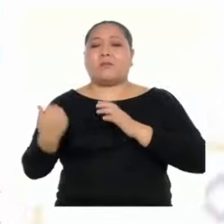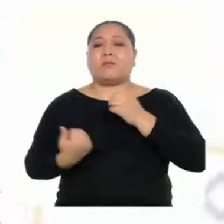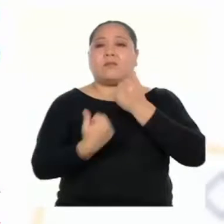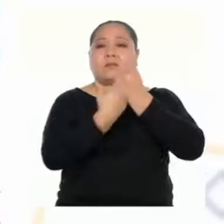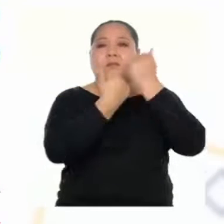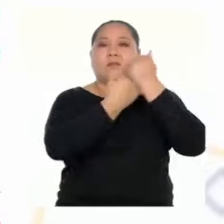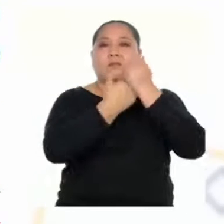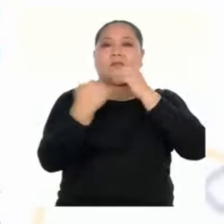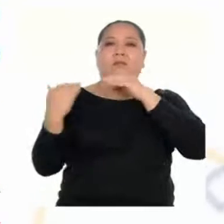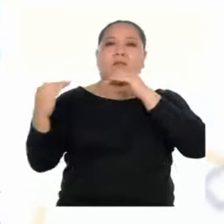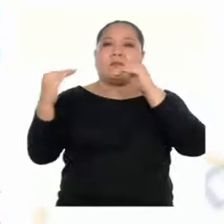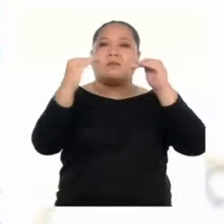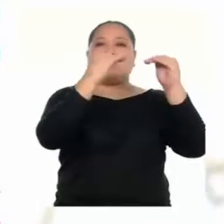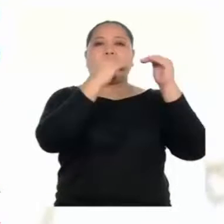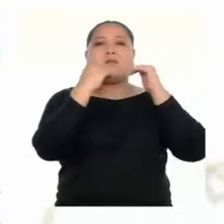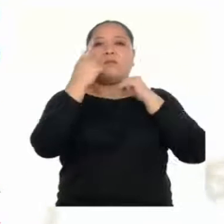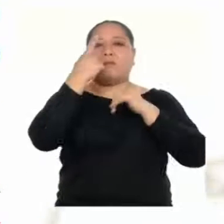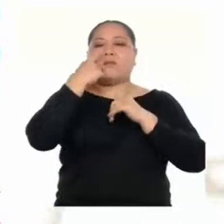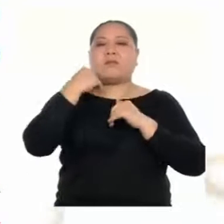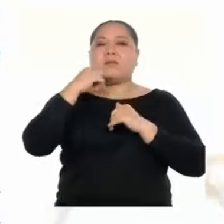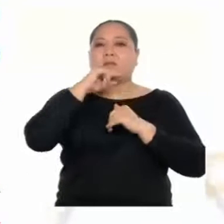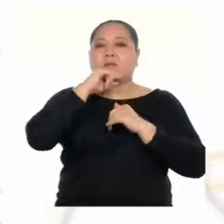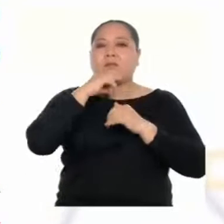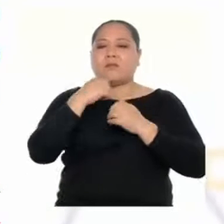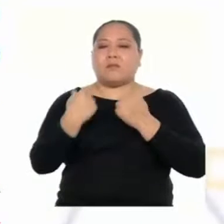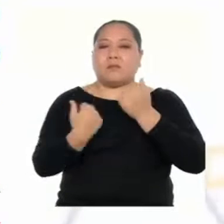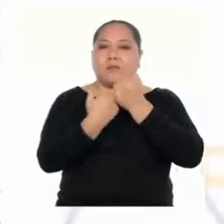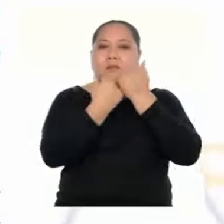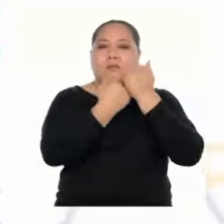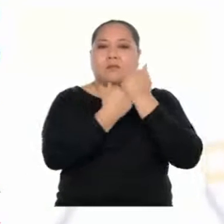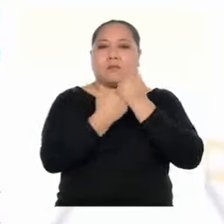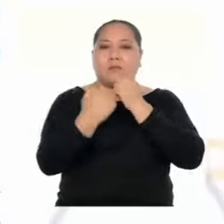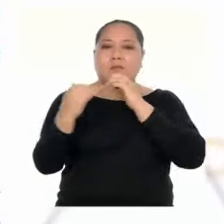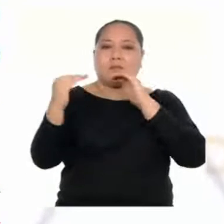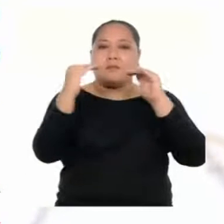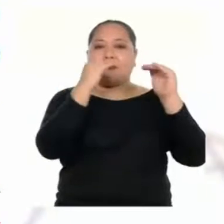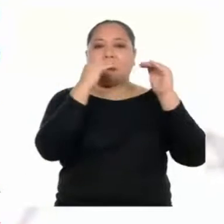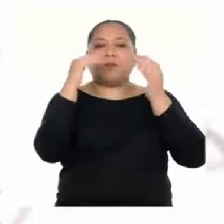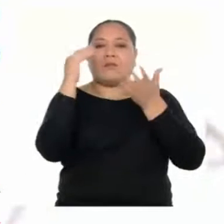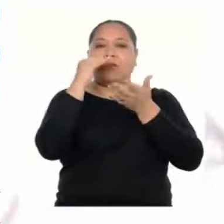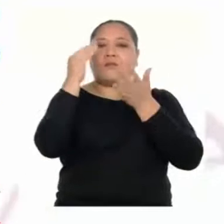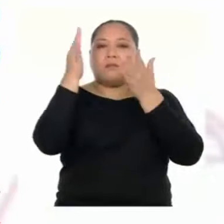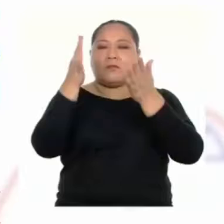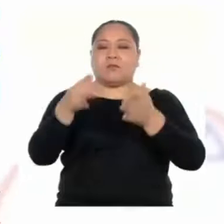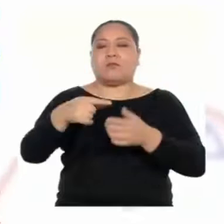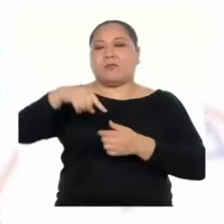en la educación de los estudiantes del Perú.